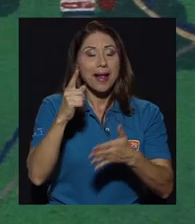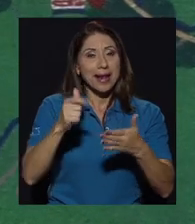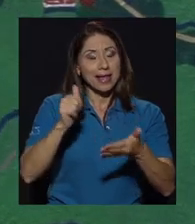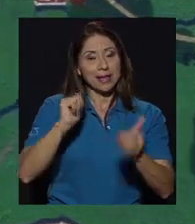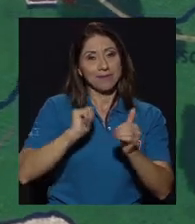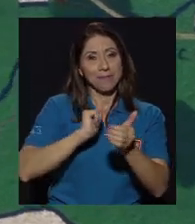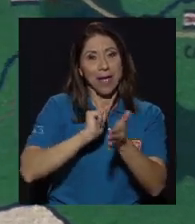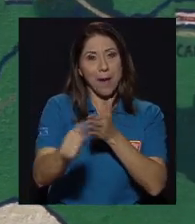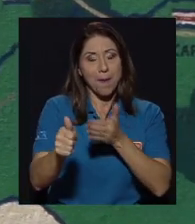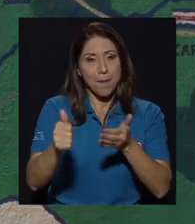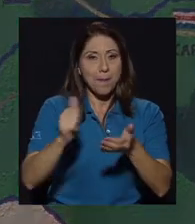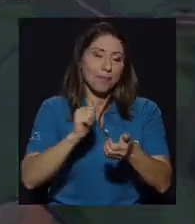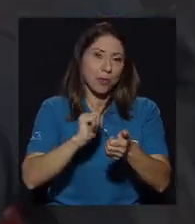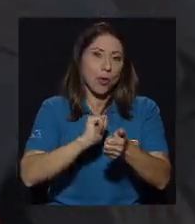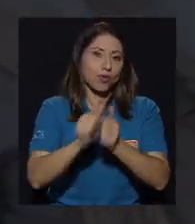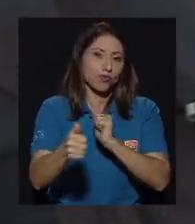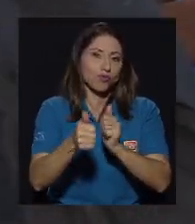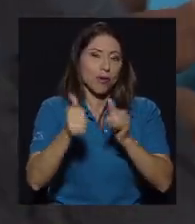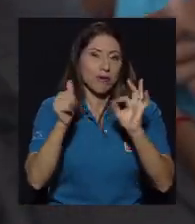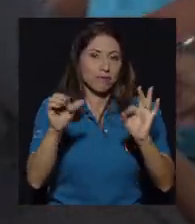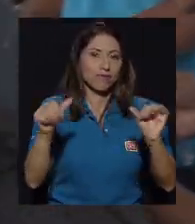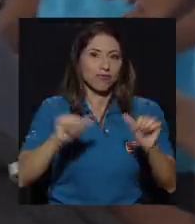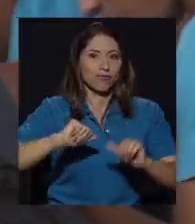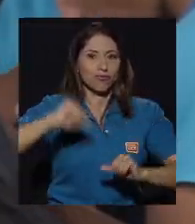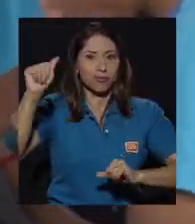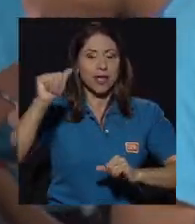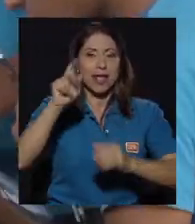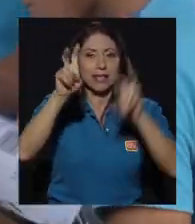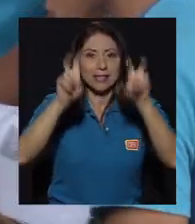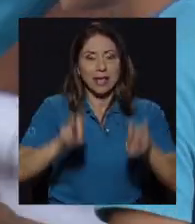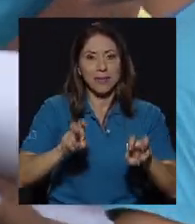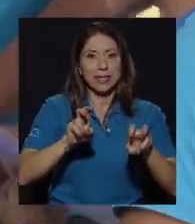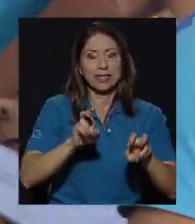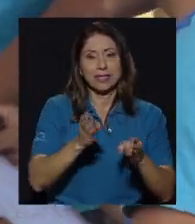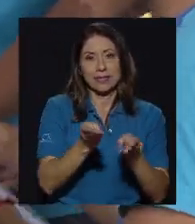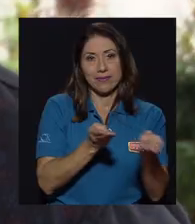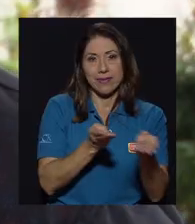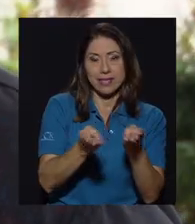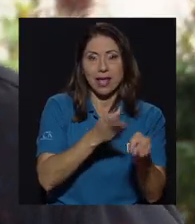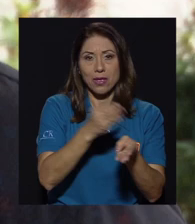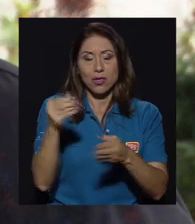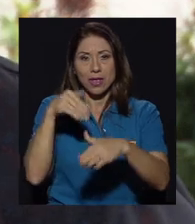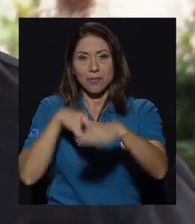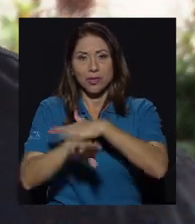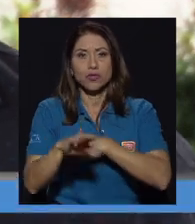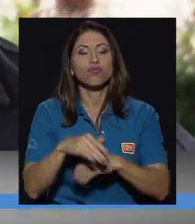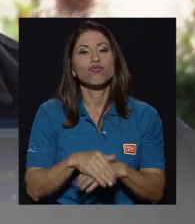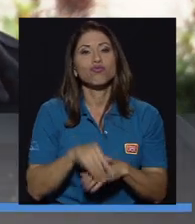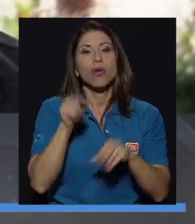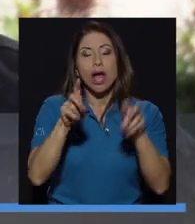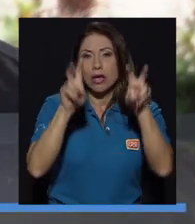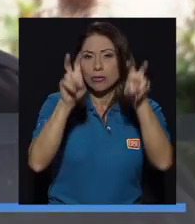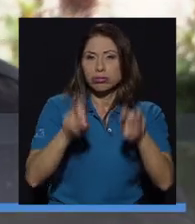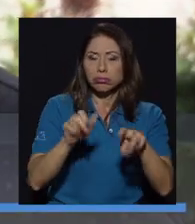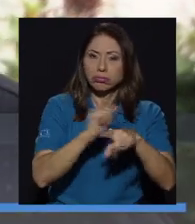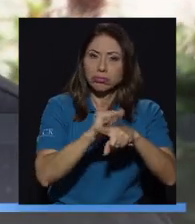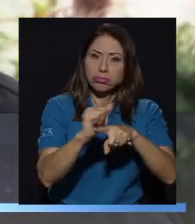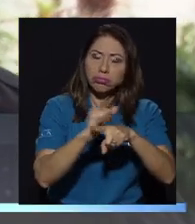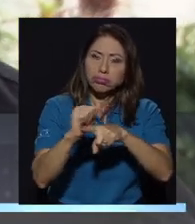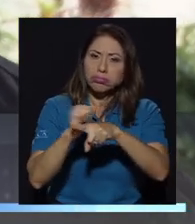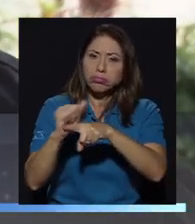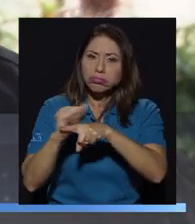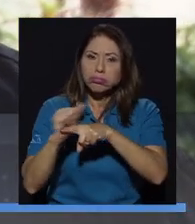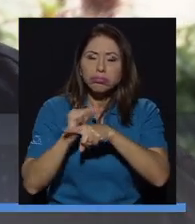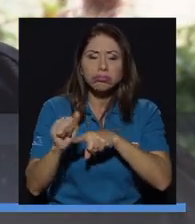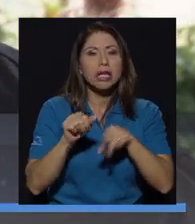admisión y bachillerato. Entonces ahí se les aplica exámenes de fogueo, se les explica temas que son